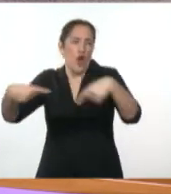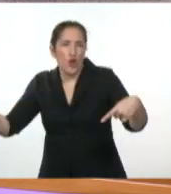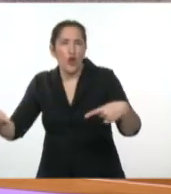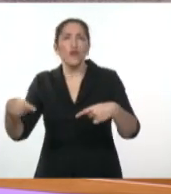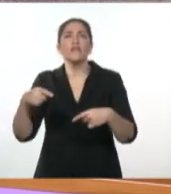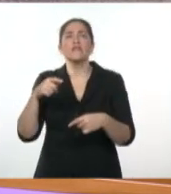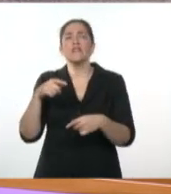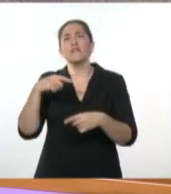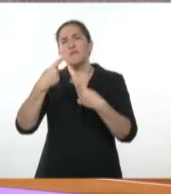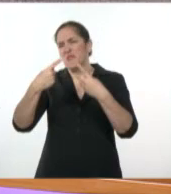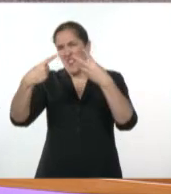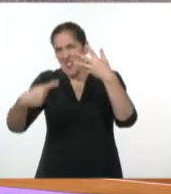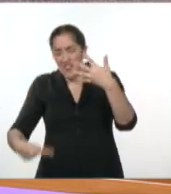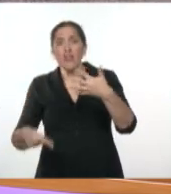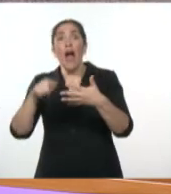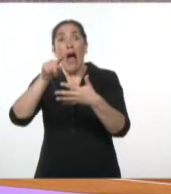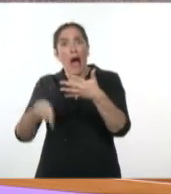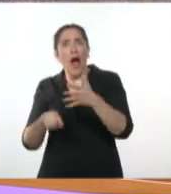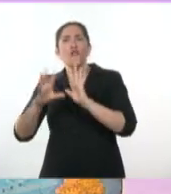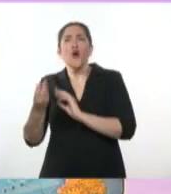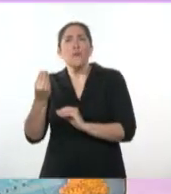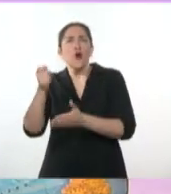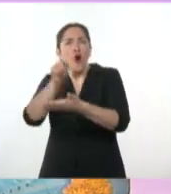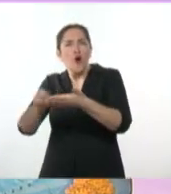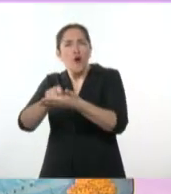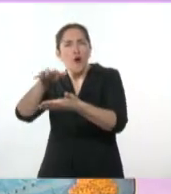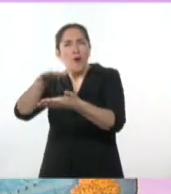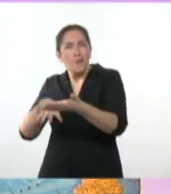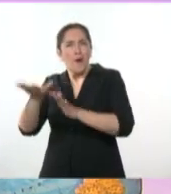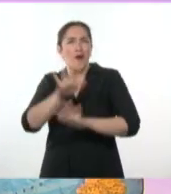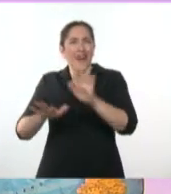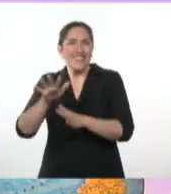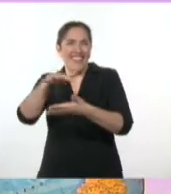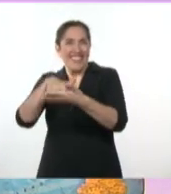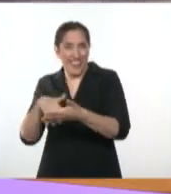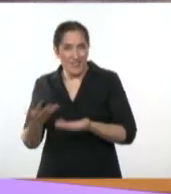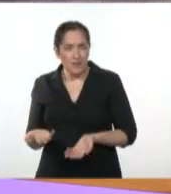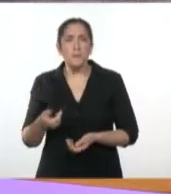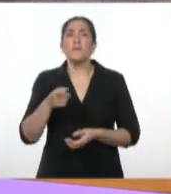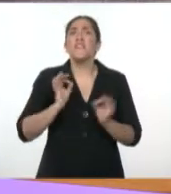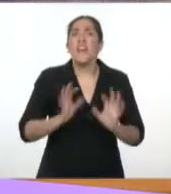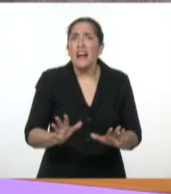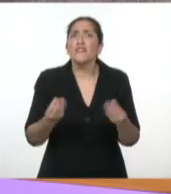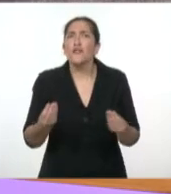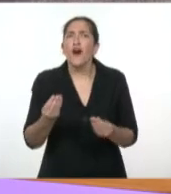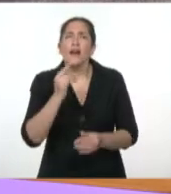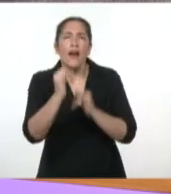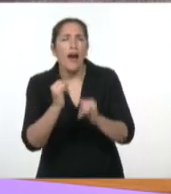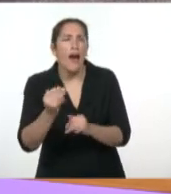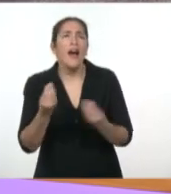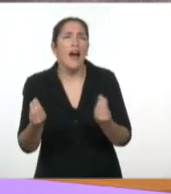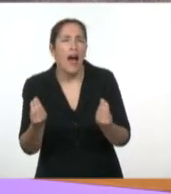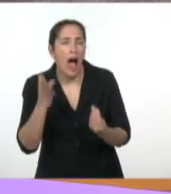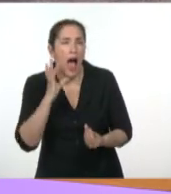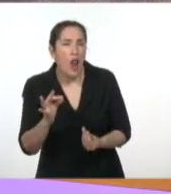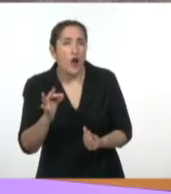nos ayudan a organizar los textos. Bien, buenísimo. Bueno, ¿te quedó algo más por decir antes de las vacaciones, Mica? Solamente recomendarles a los chicos y las chicas que